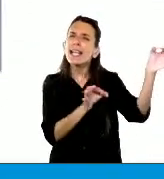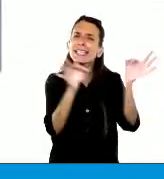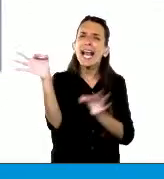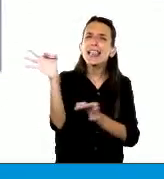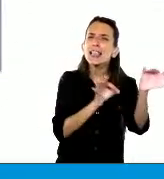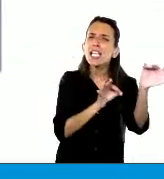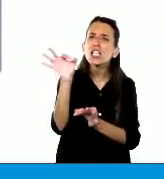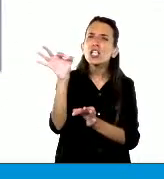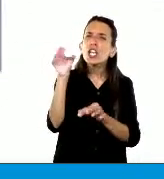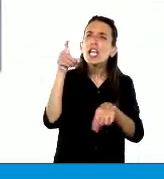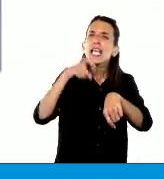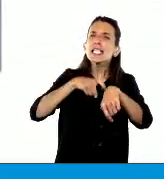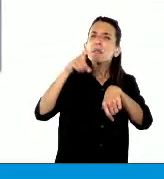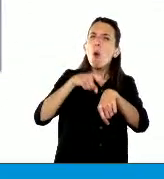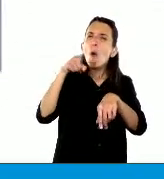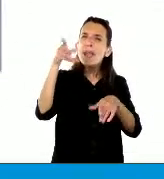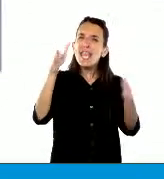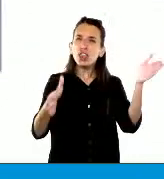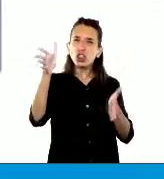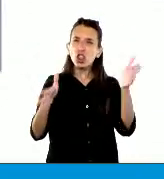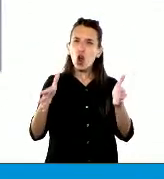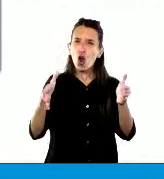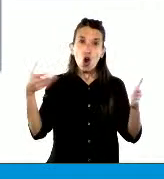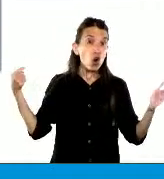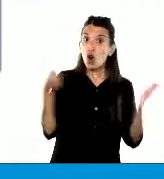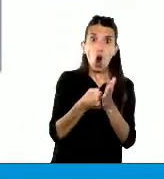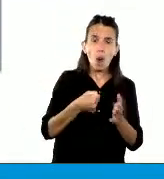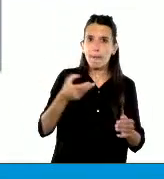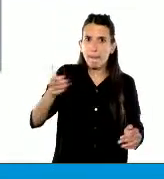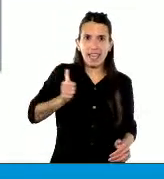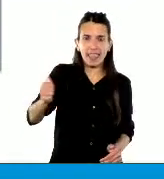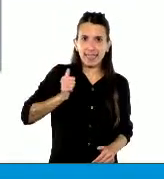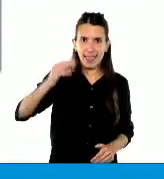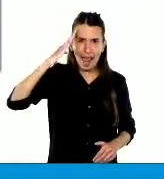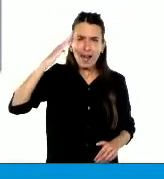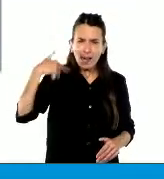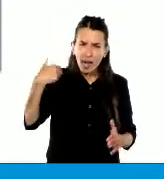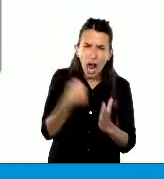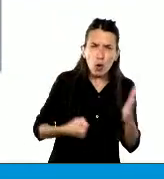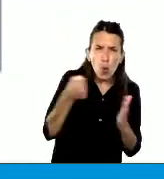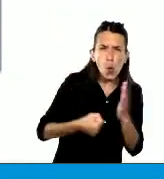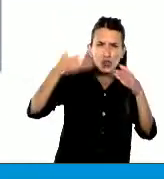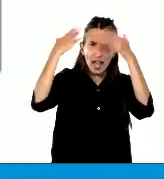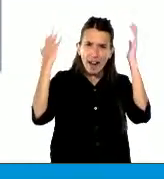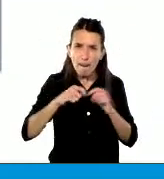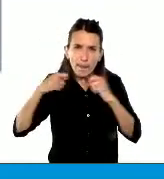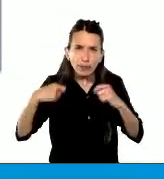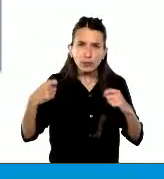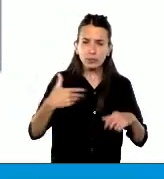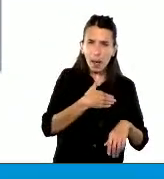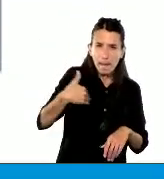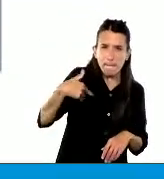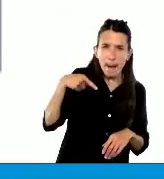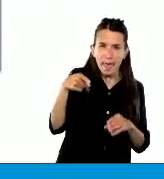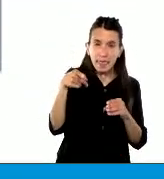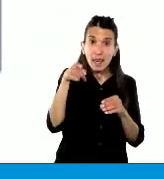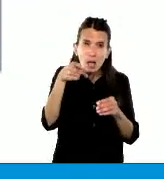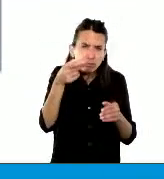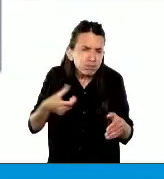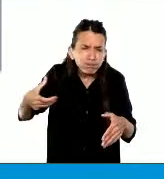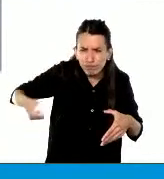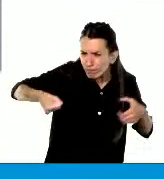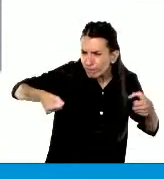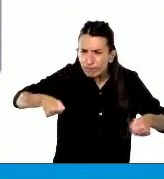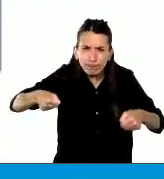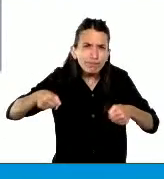tuvo ese golpe militar. Porque en estos años, a partir de la lucha de las madres y las abuelas, de los organismos de derechos humanos, de la